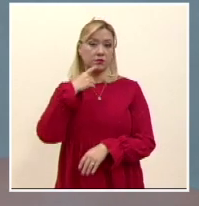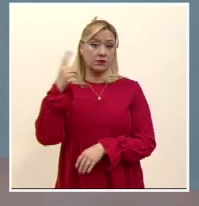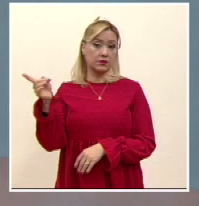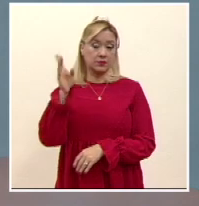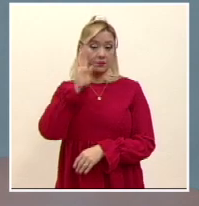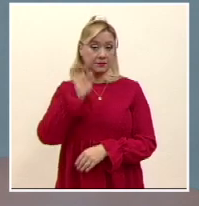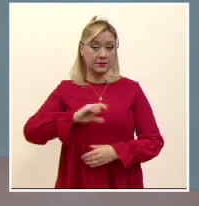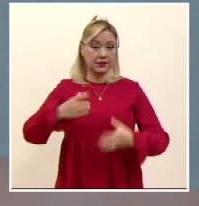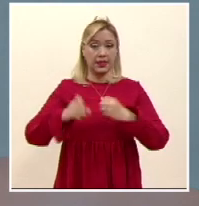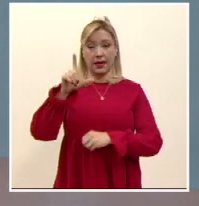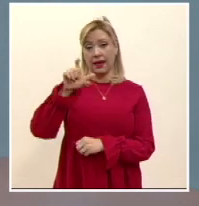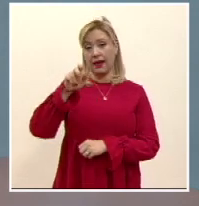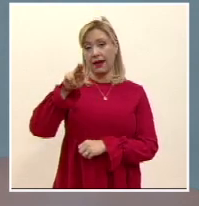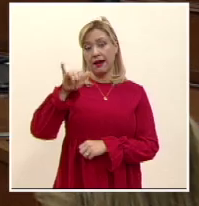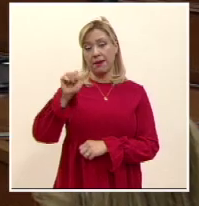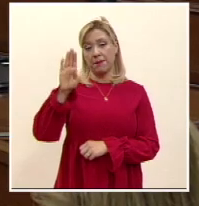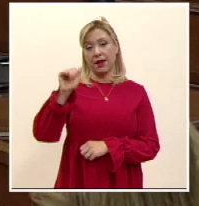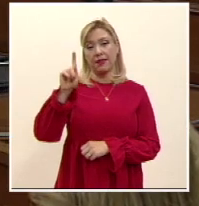Guadarrama.